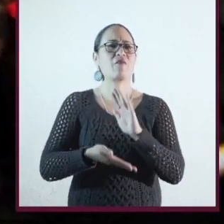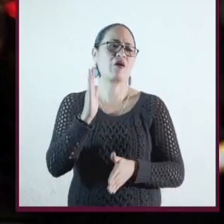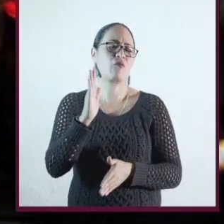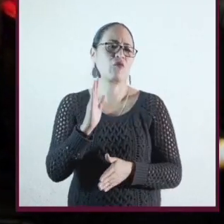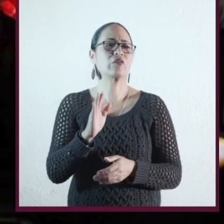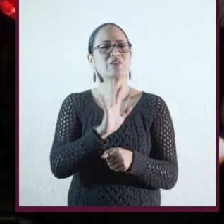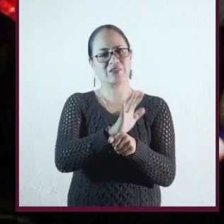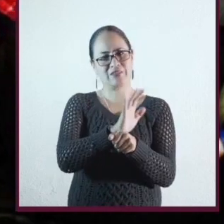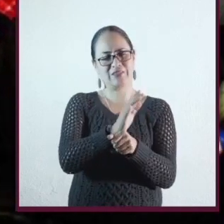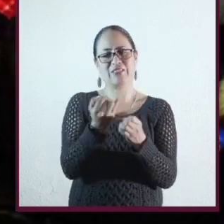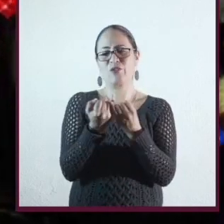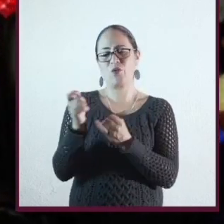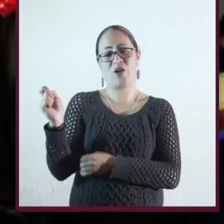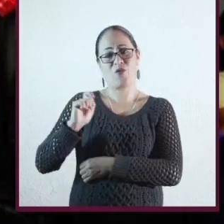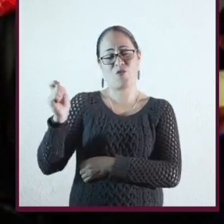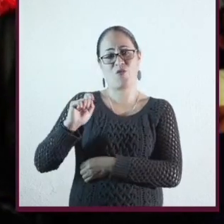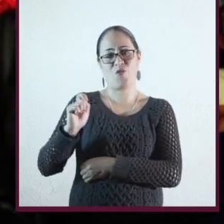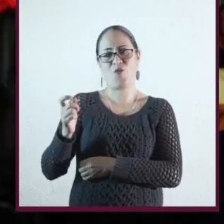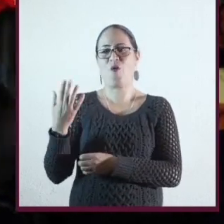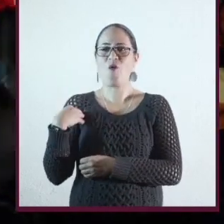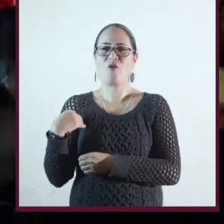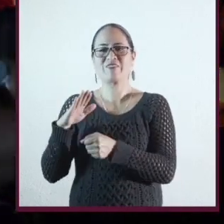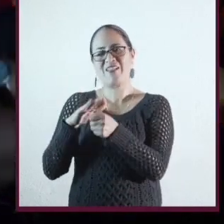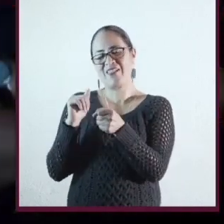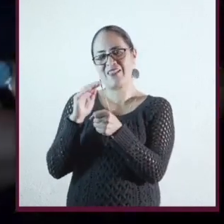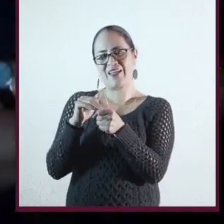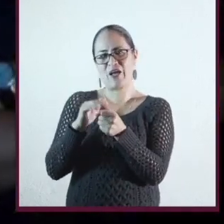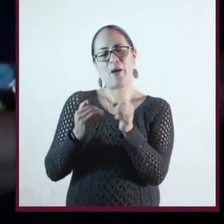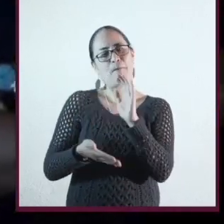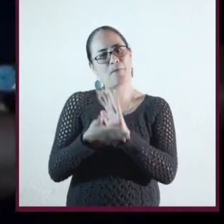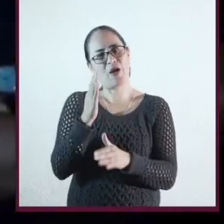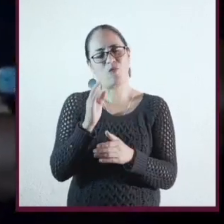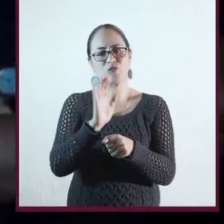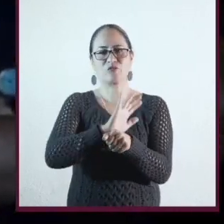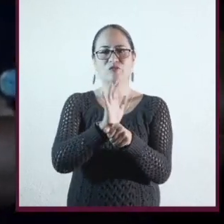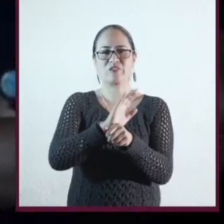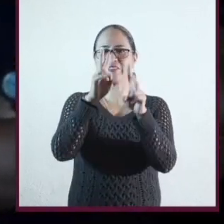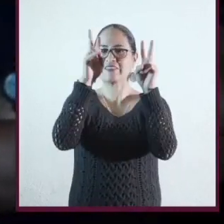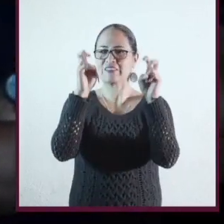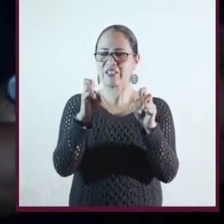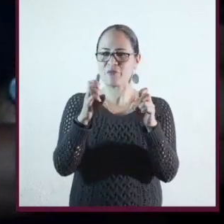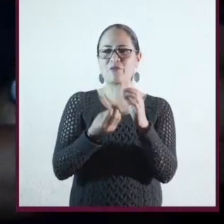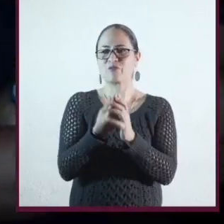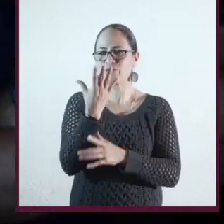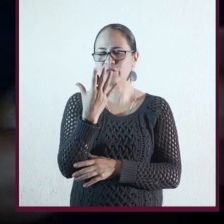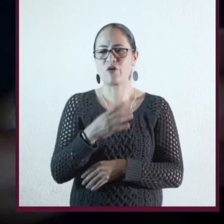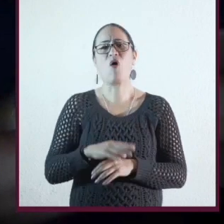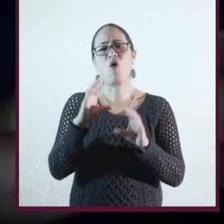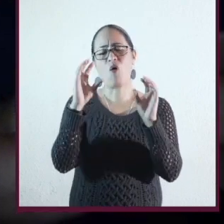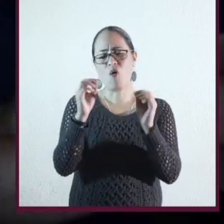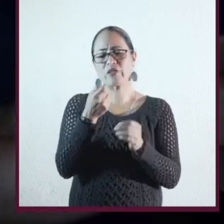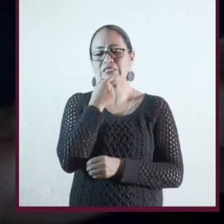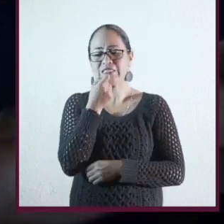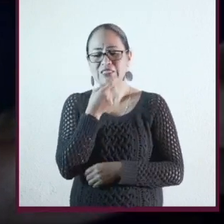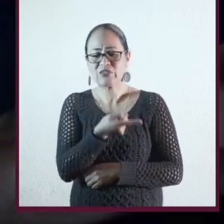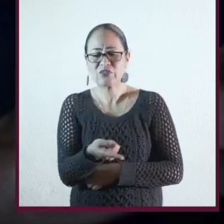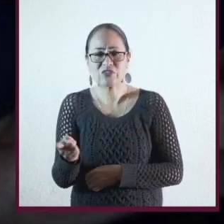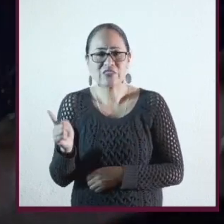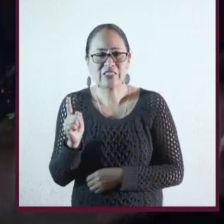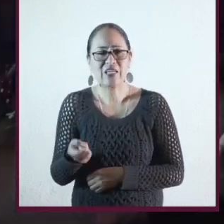romántica, vamos a ver la película que acaba de estrenarse. ¿Y cómo podemos entretener a los más pequeños de la